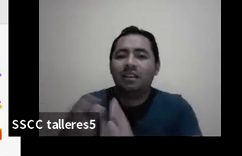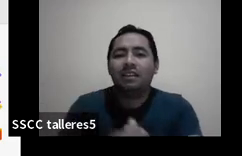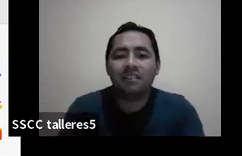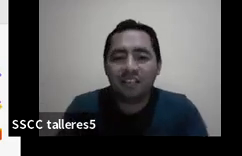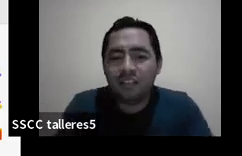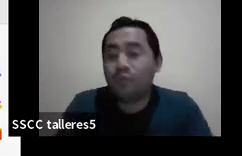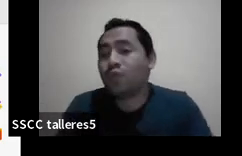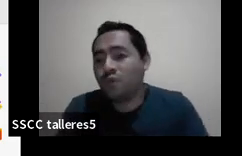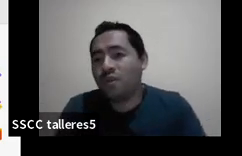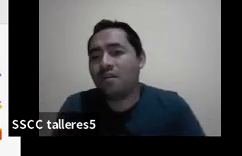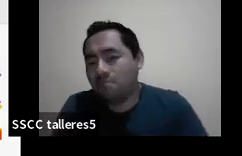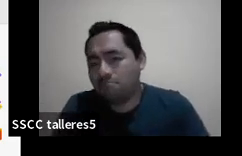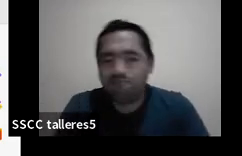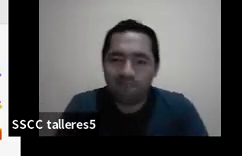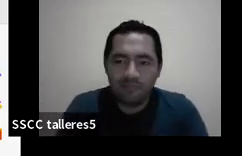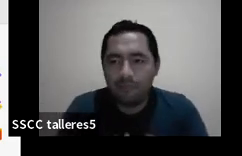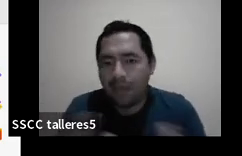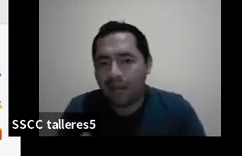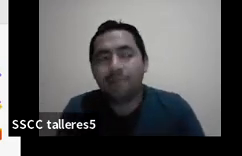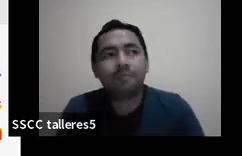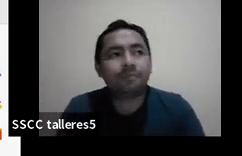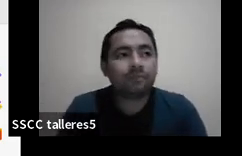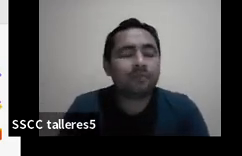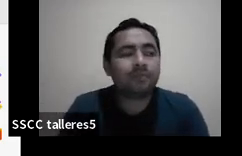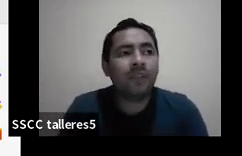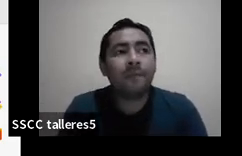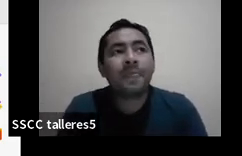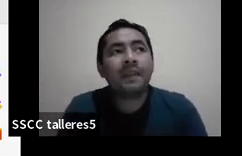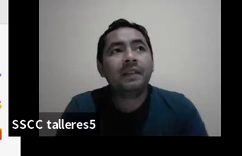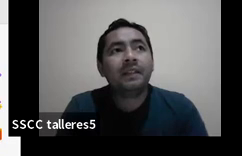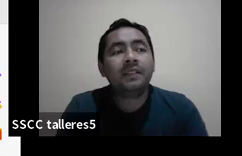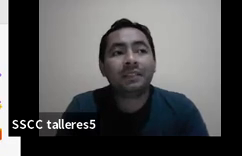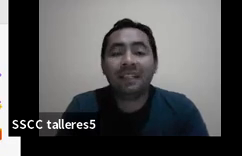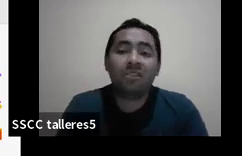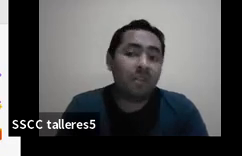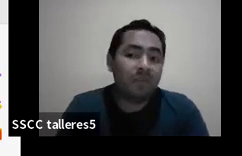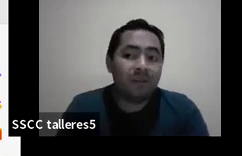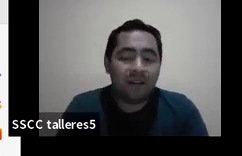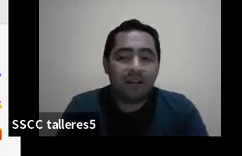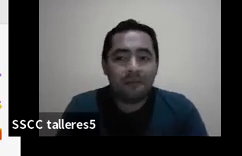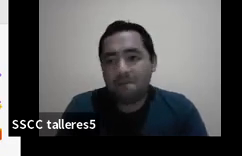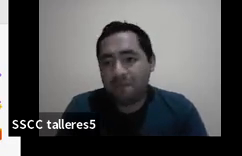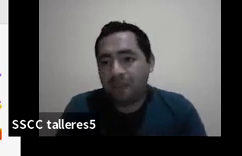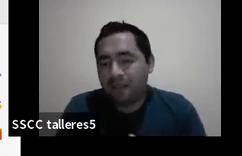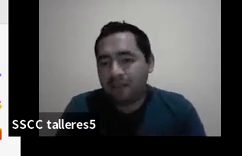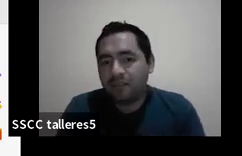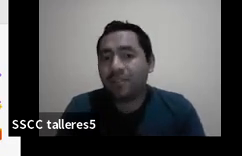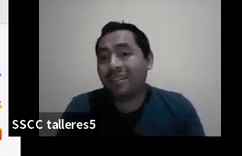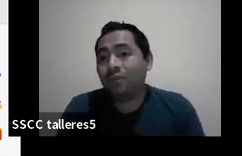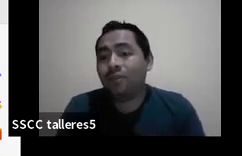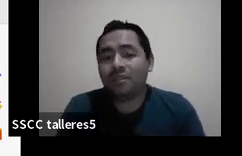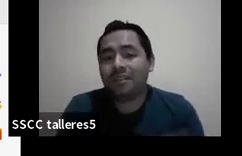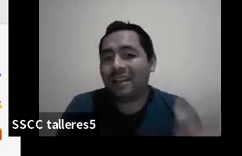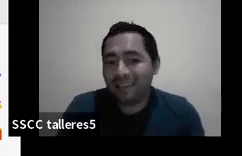es de mucho cuidado. Mal. ¿Ya? Entonces, esas son las primeras barreras, ¿no? Y esas